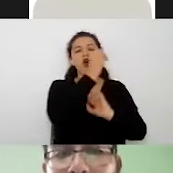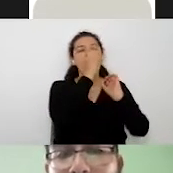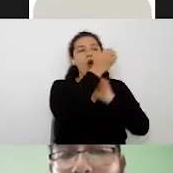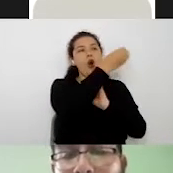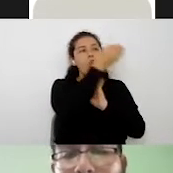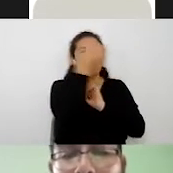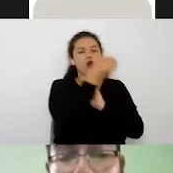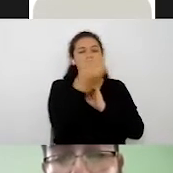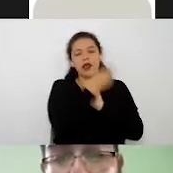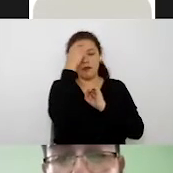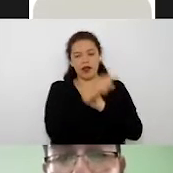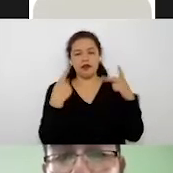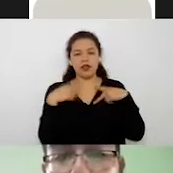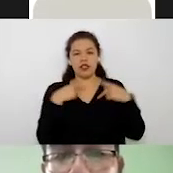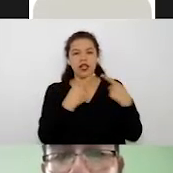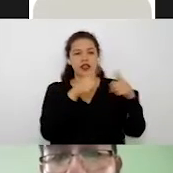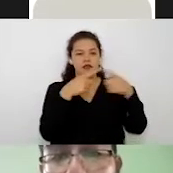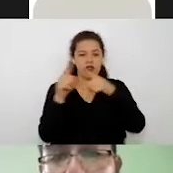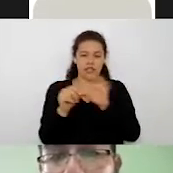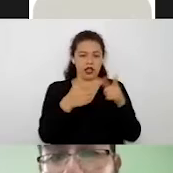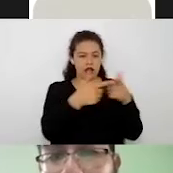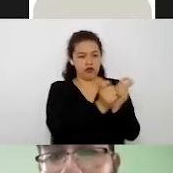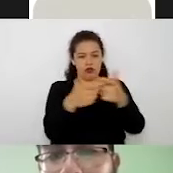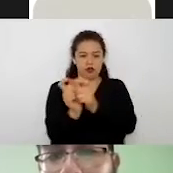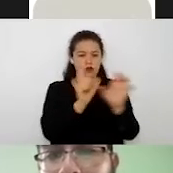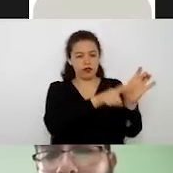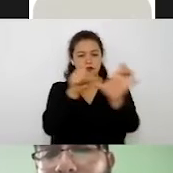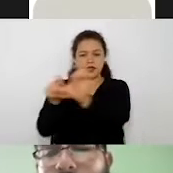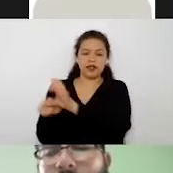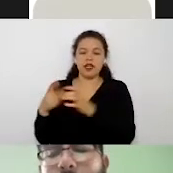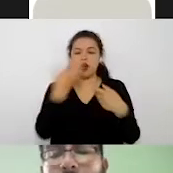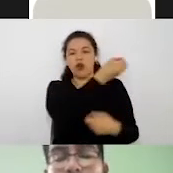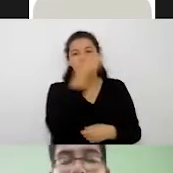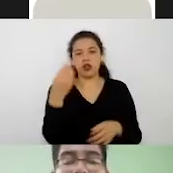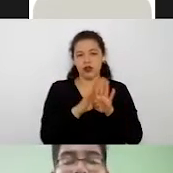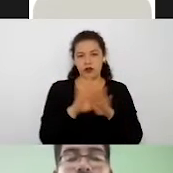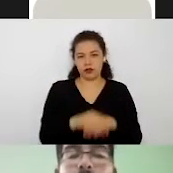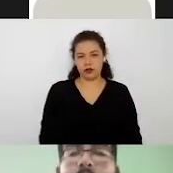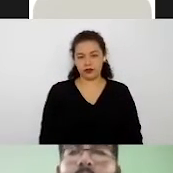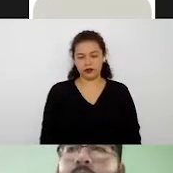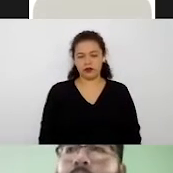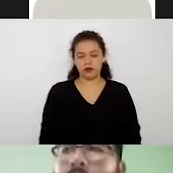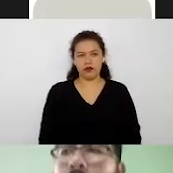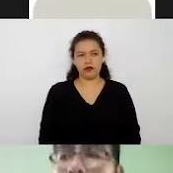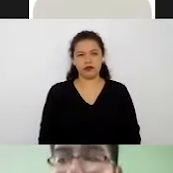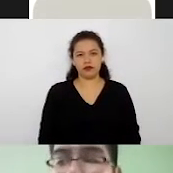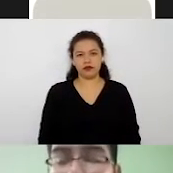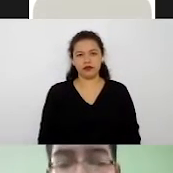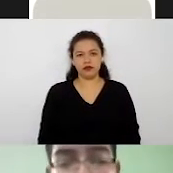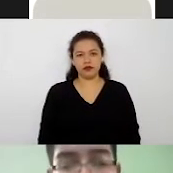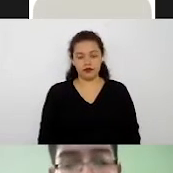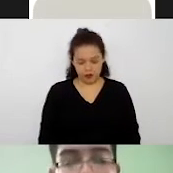mencionas? Cuando somos multibrigadistas, siempre es importante saber que